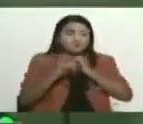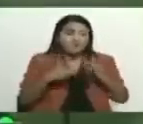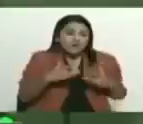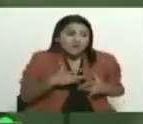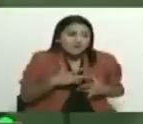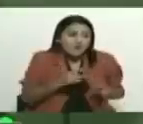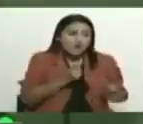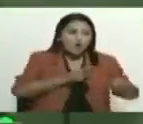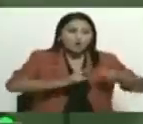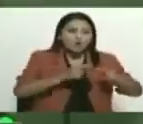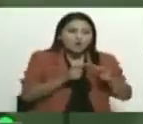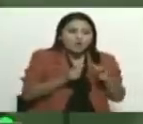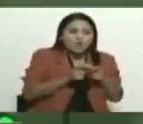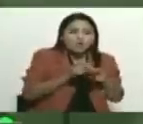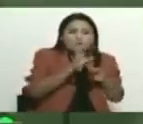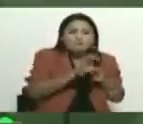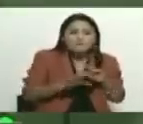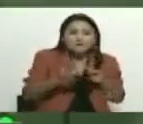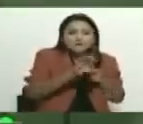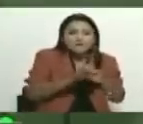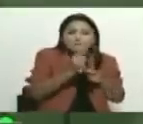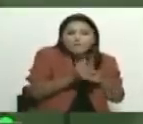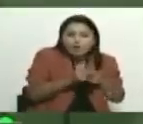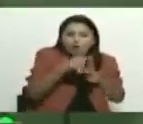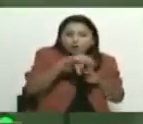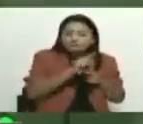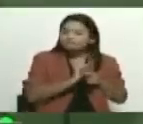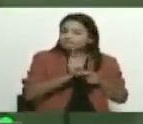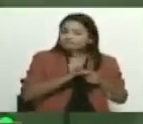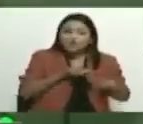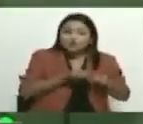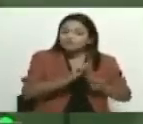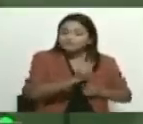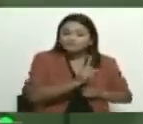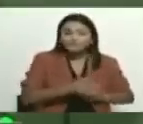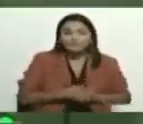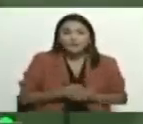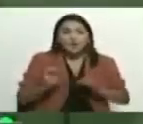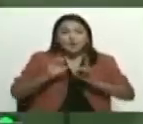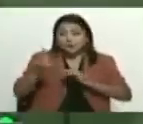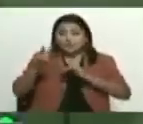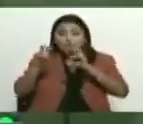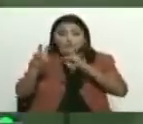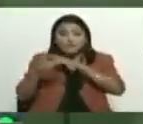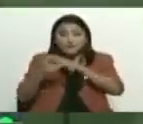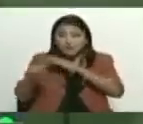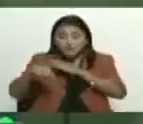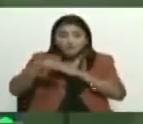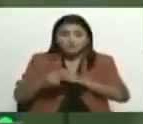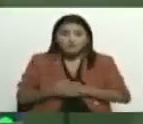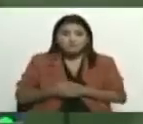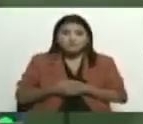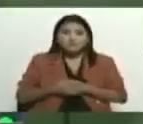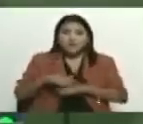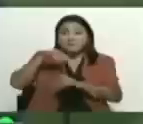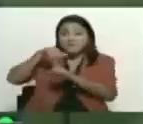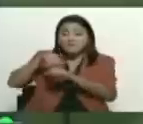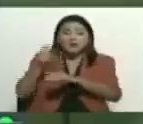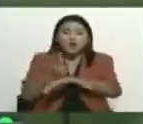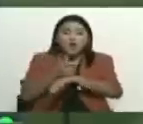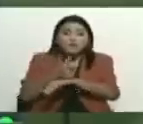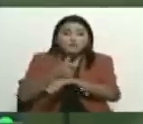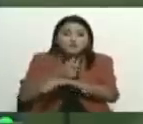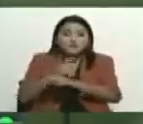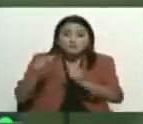el control de unos pocos. Tampoco podemos aceptar el uso de estas nuevas tecnologías para la desestabilización de gobiernos